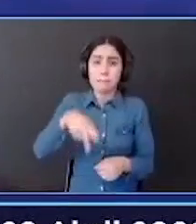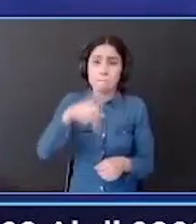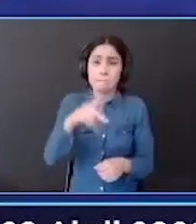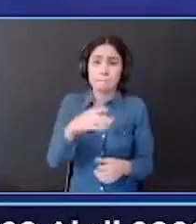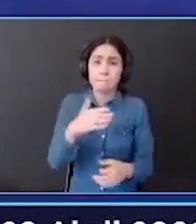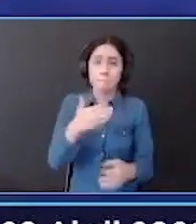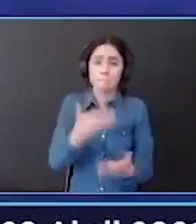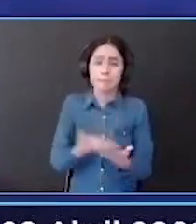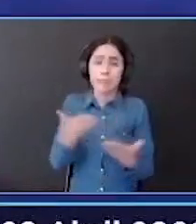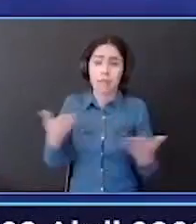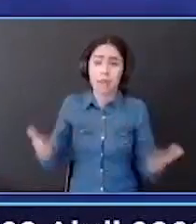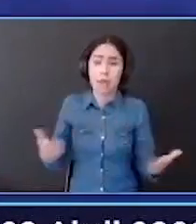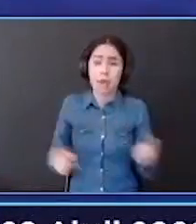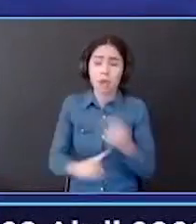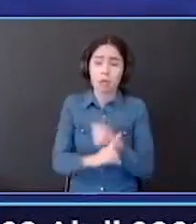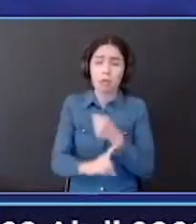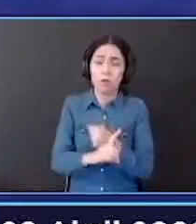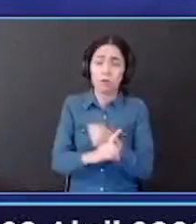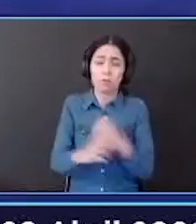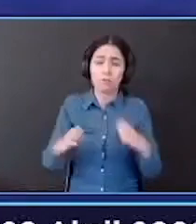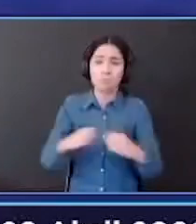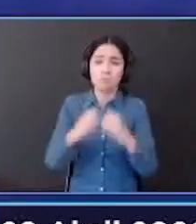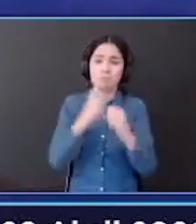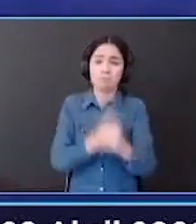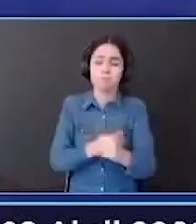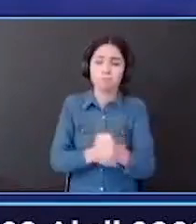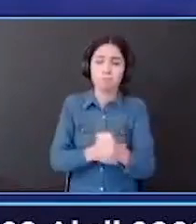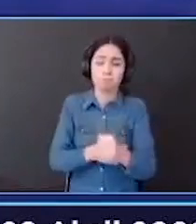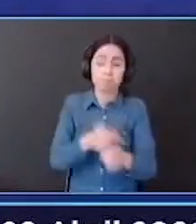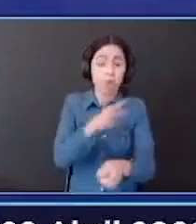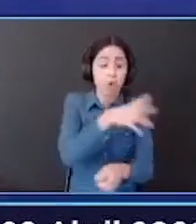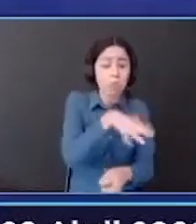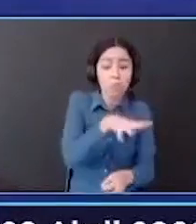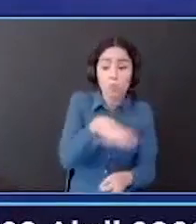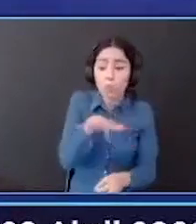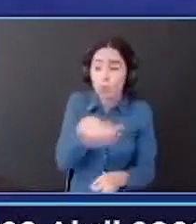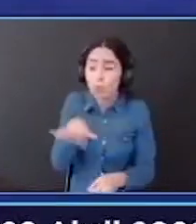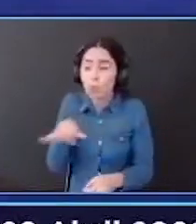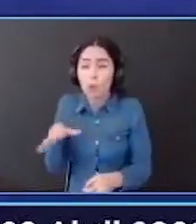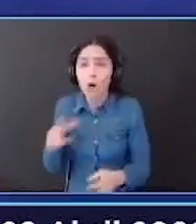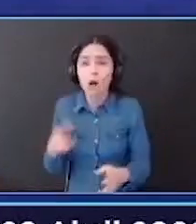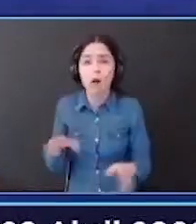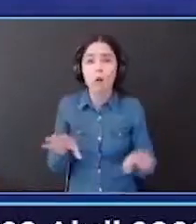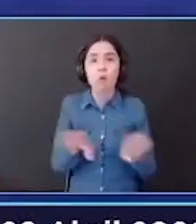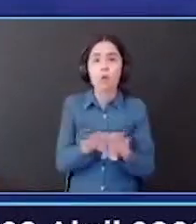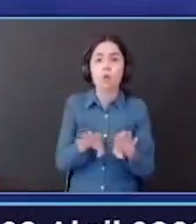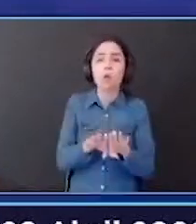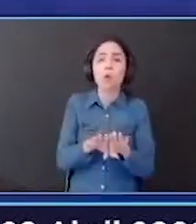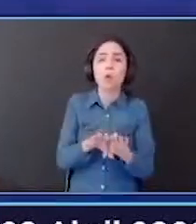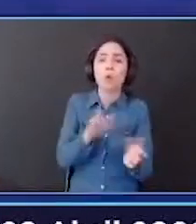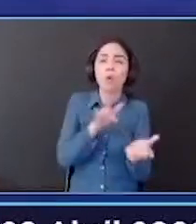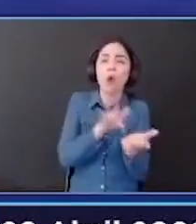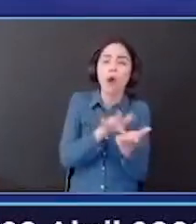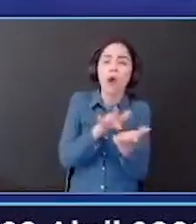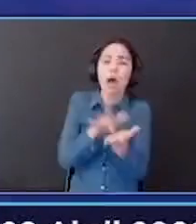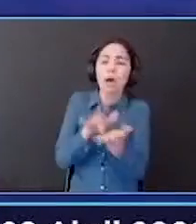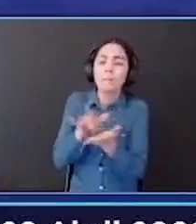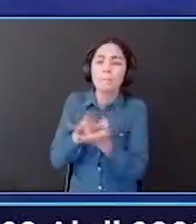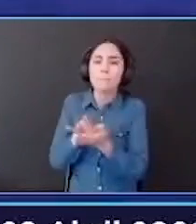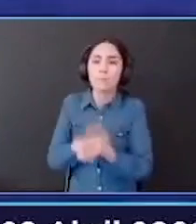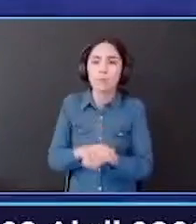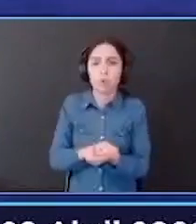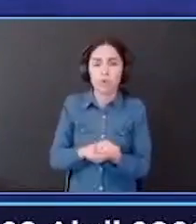pandemia buscamos la mejor manera de asimilar los servicios que desde